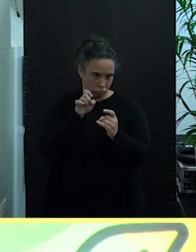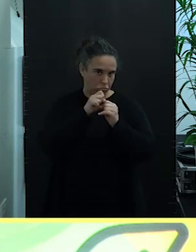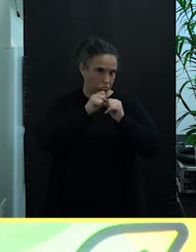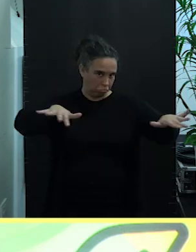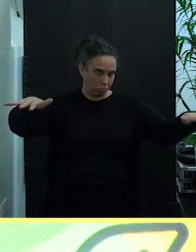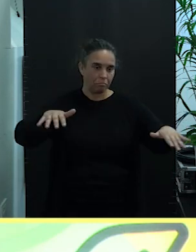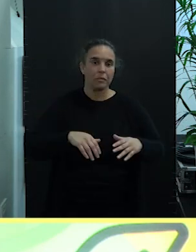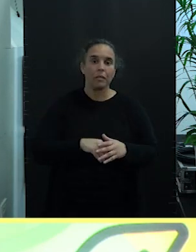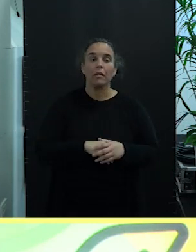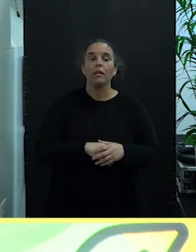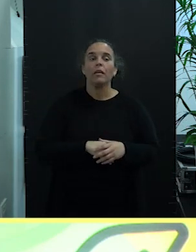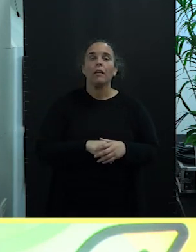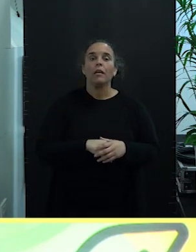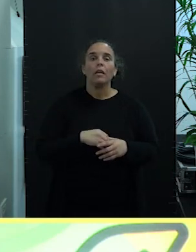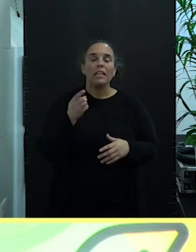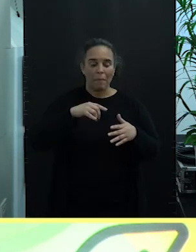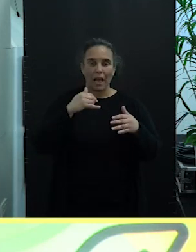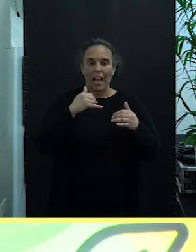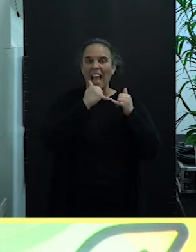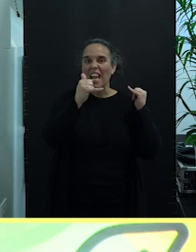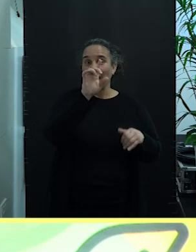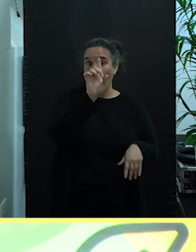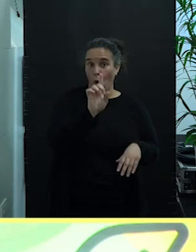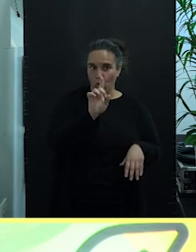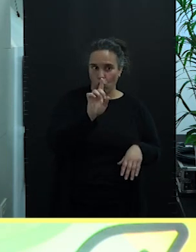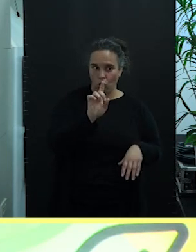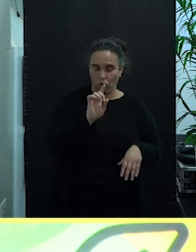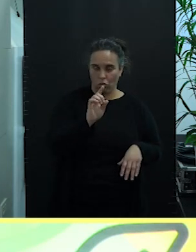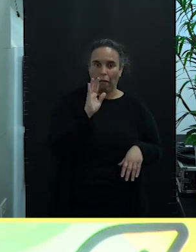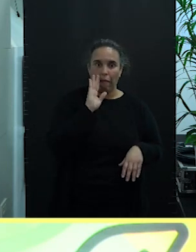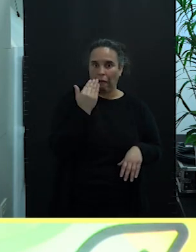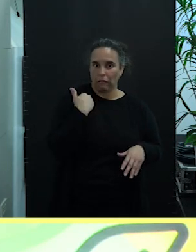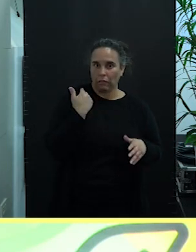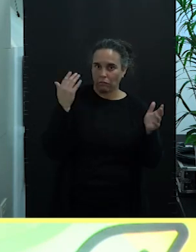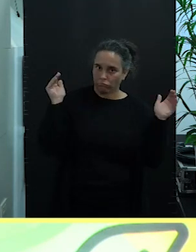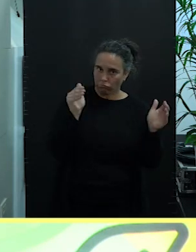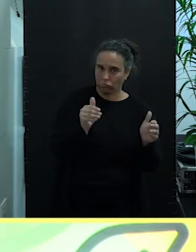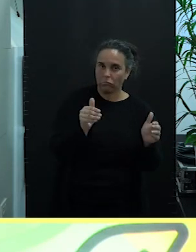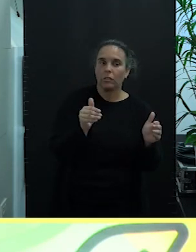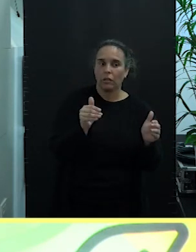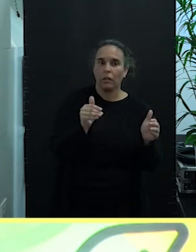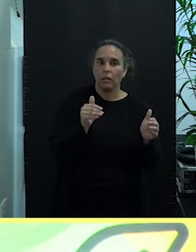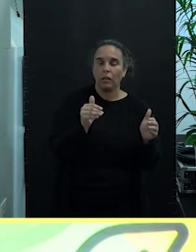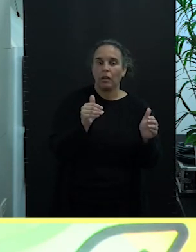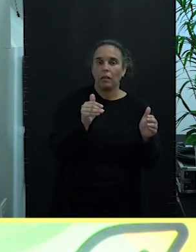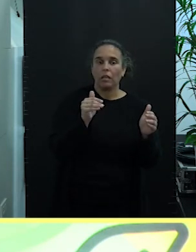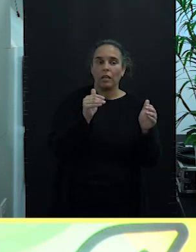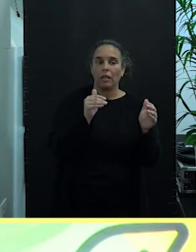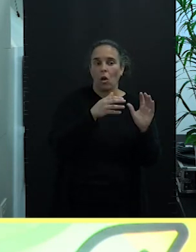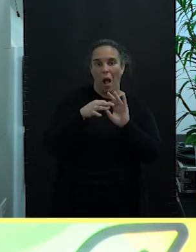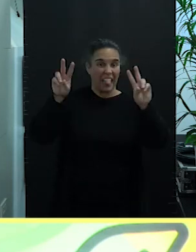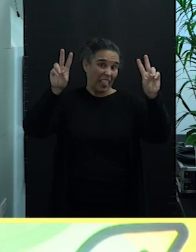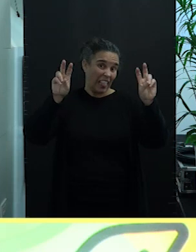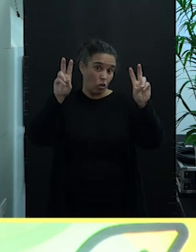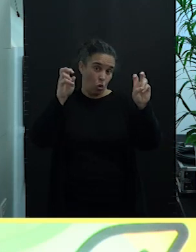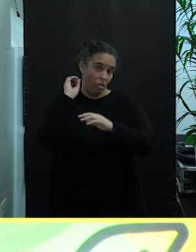Y también en el eje 1, que era a lo que haría referencia el título de la ponencia que les estoy